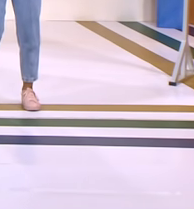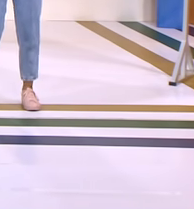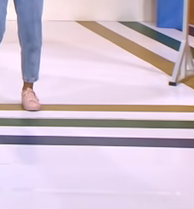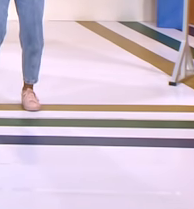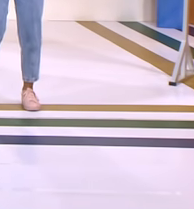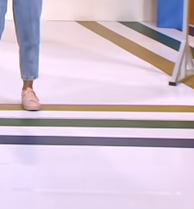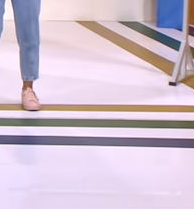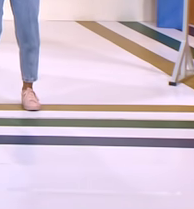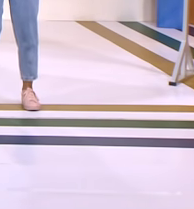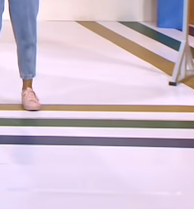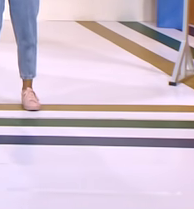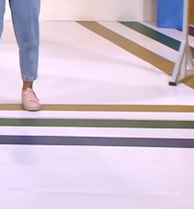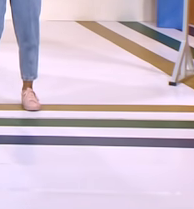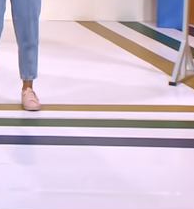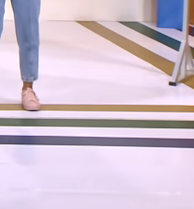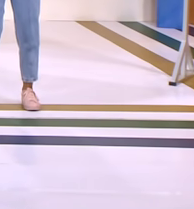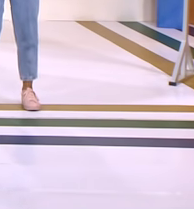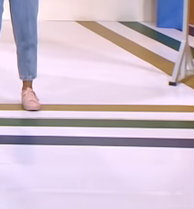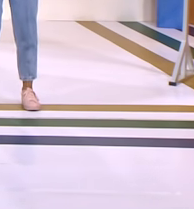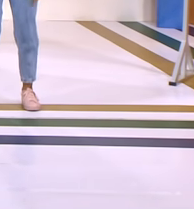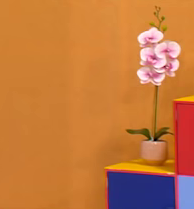epo, itai, tai,